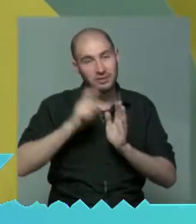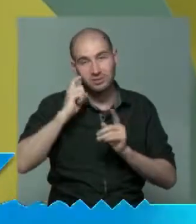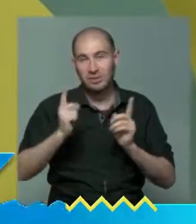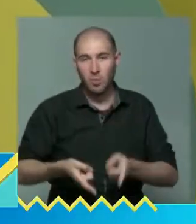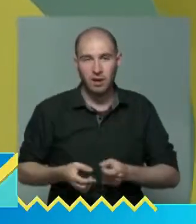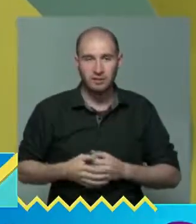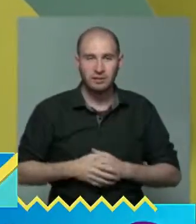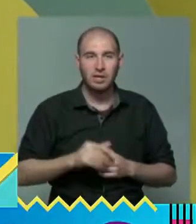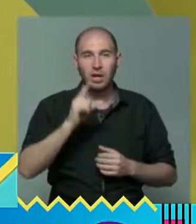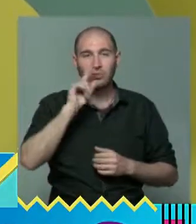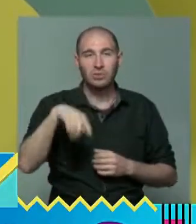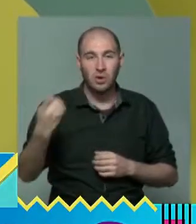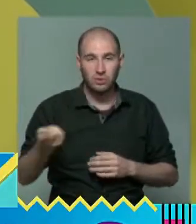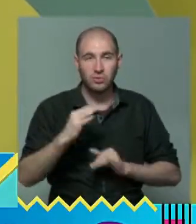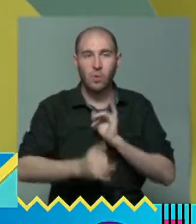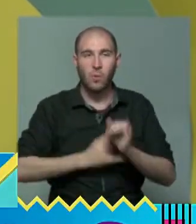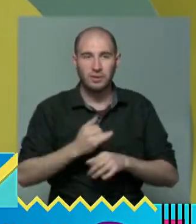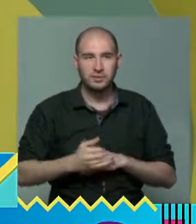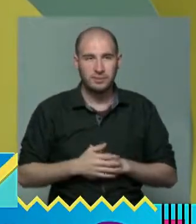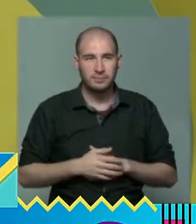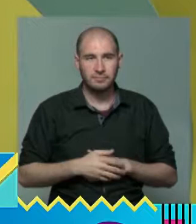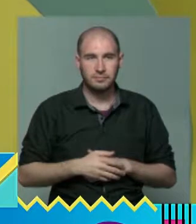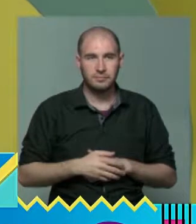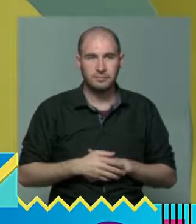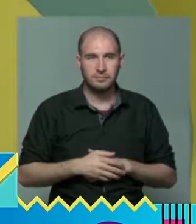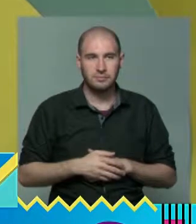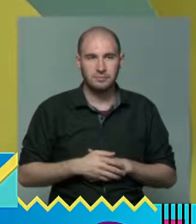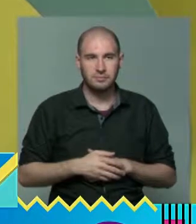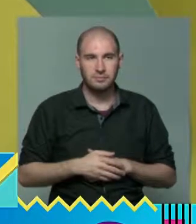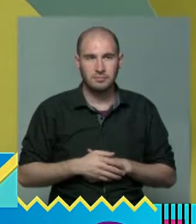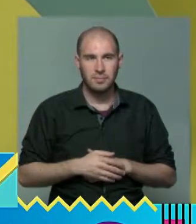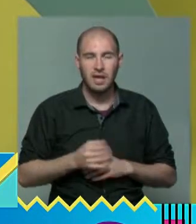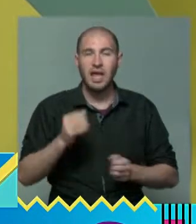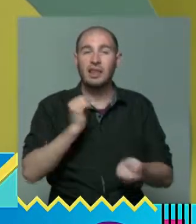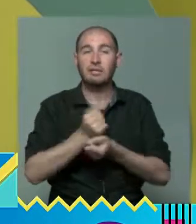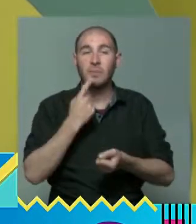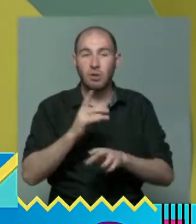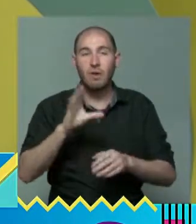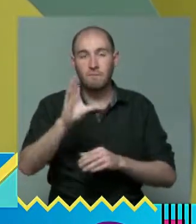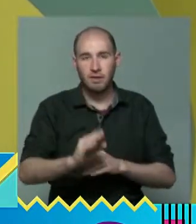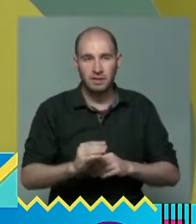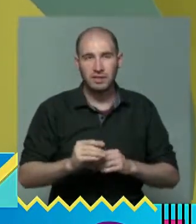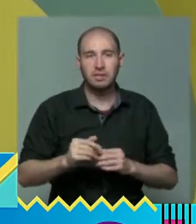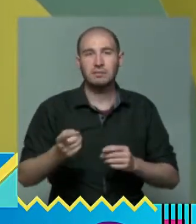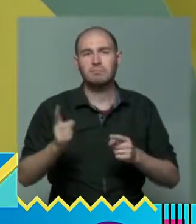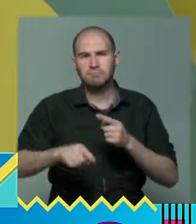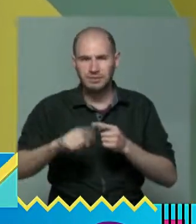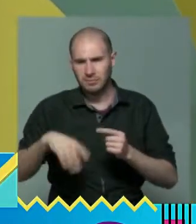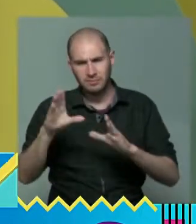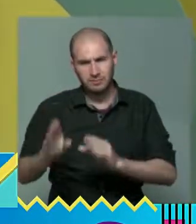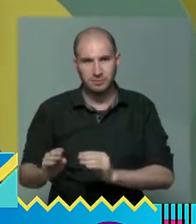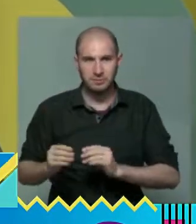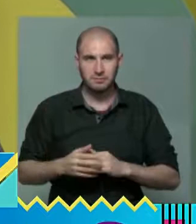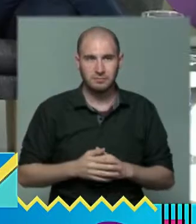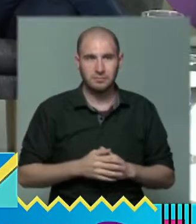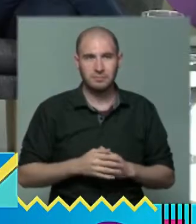Y en el otro tuit que decía que la falta de libertad condicional iba a bajar los de reincidencia. Y